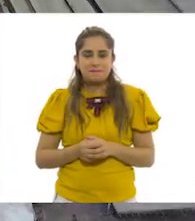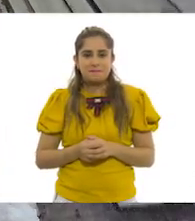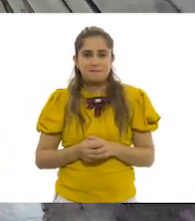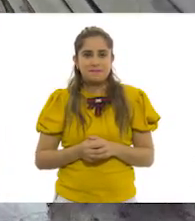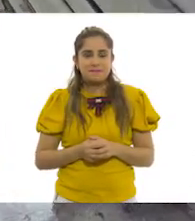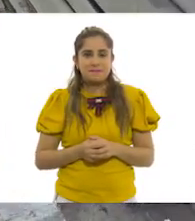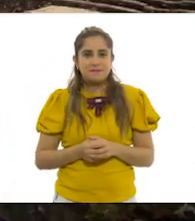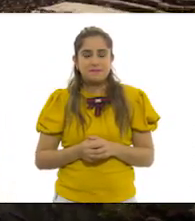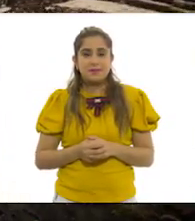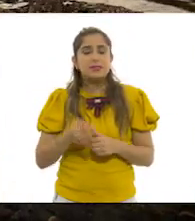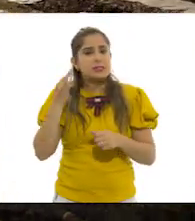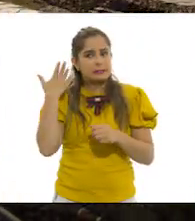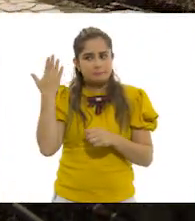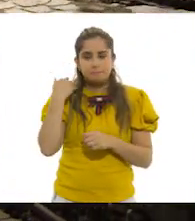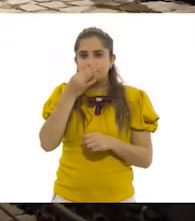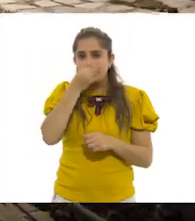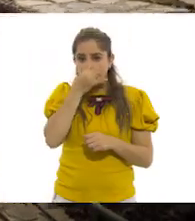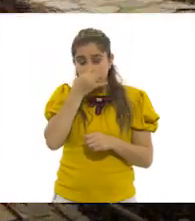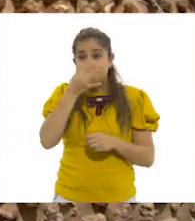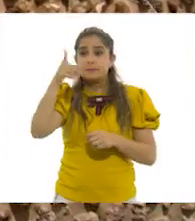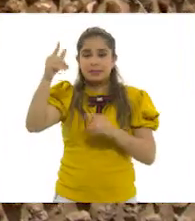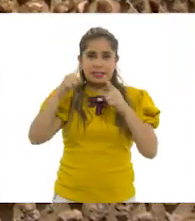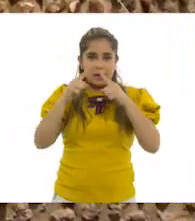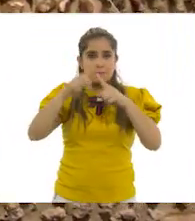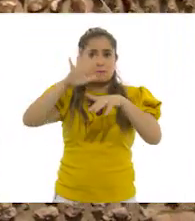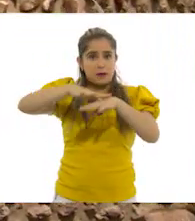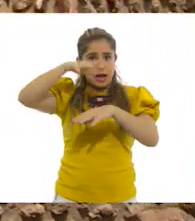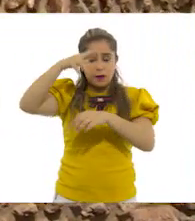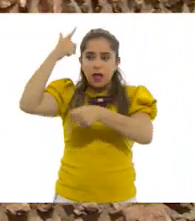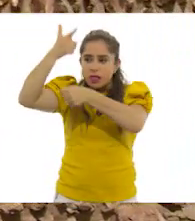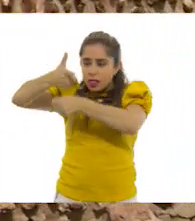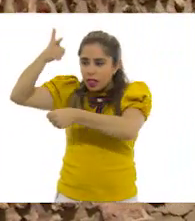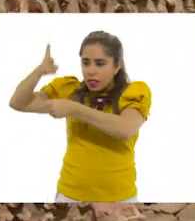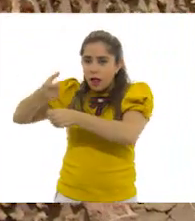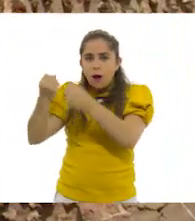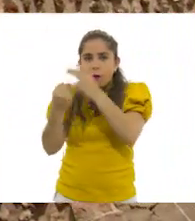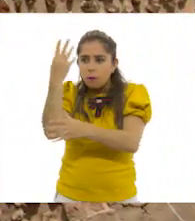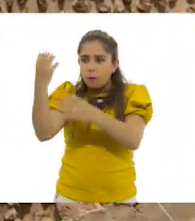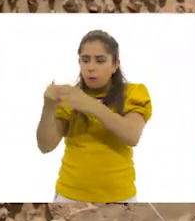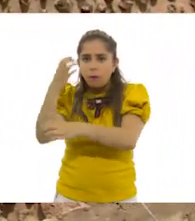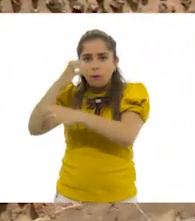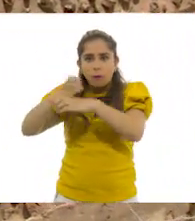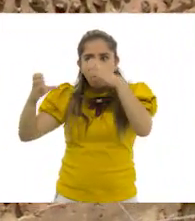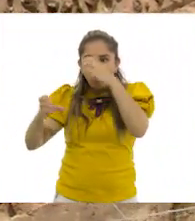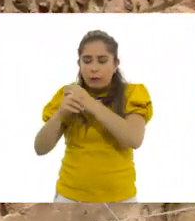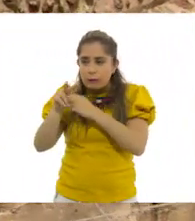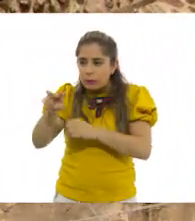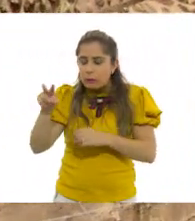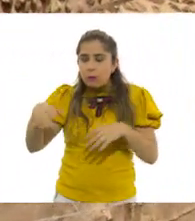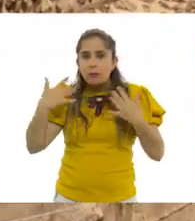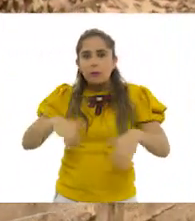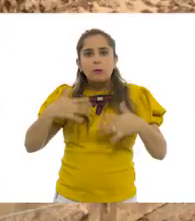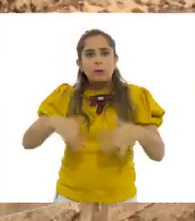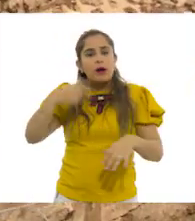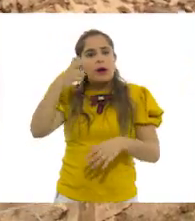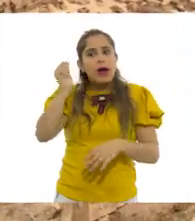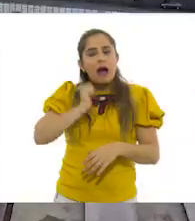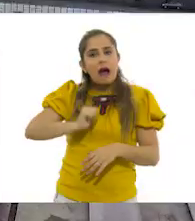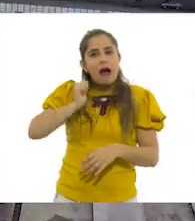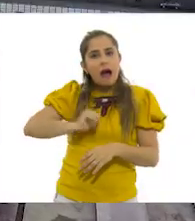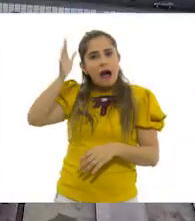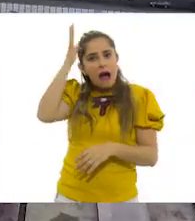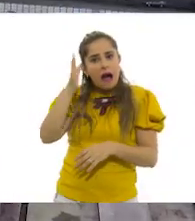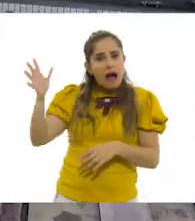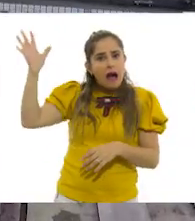Los recientes hallazgos en torno al Templo Mayor son el fragmento más inmediato de ese diálogo fluido con la nación azteca,